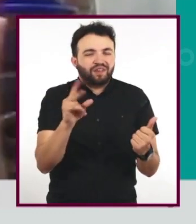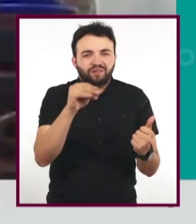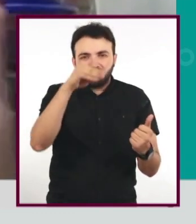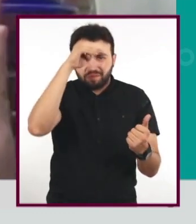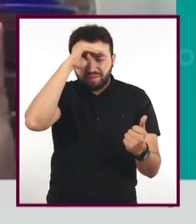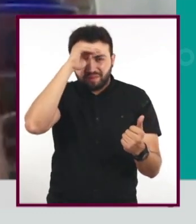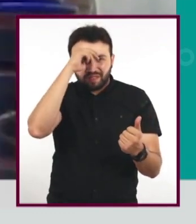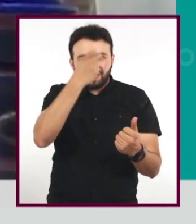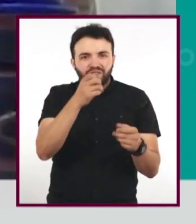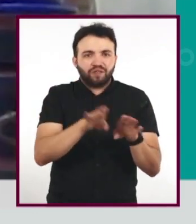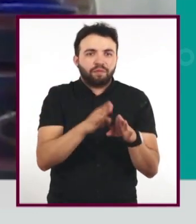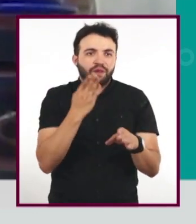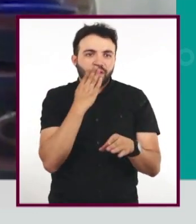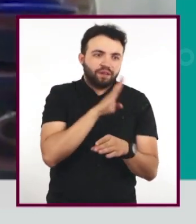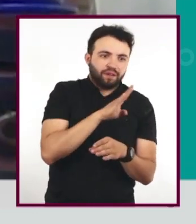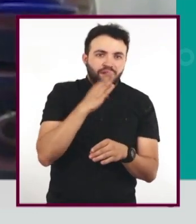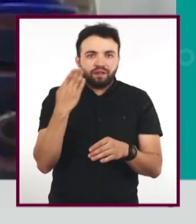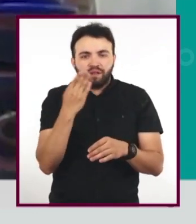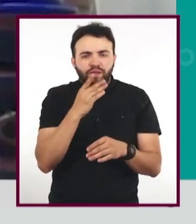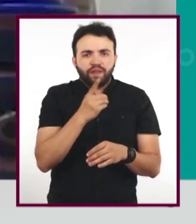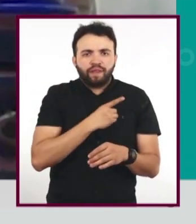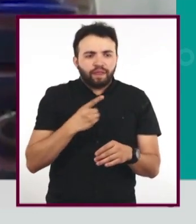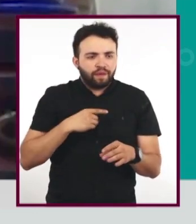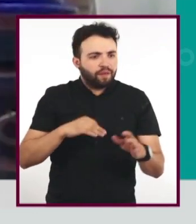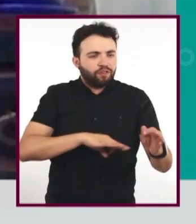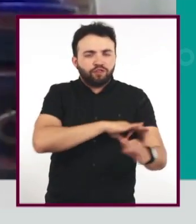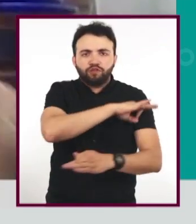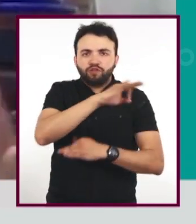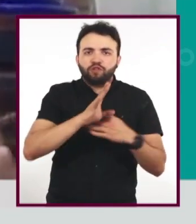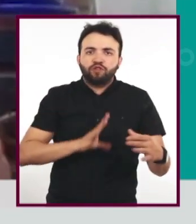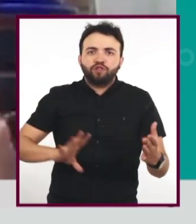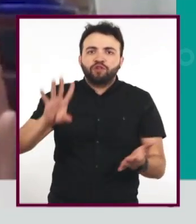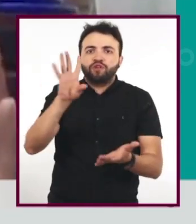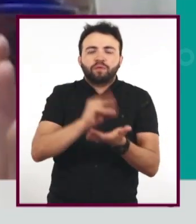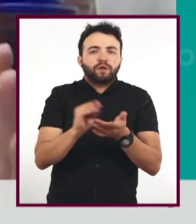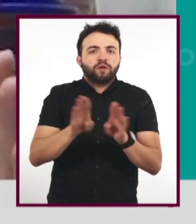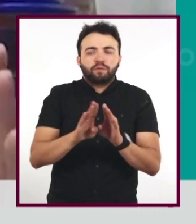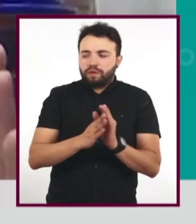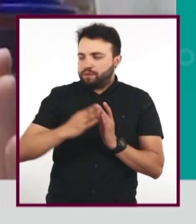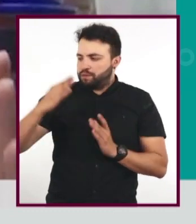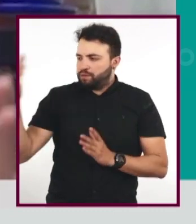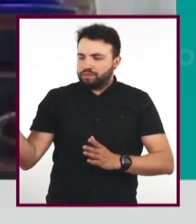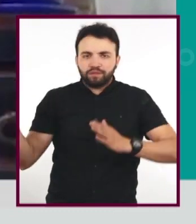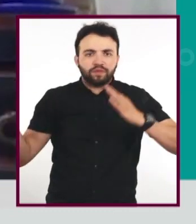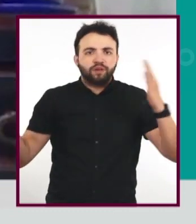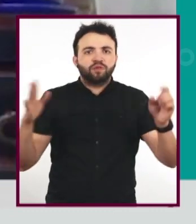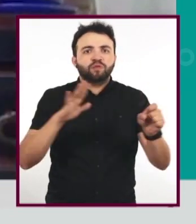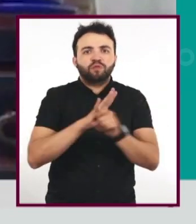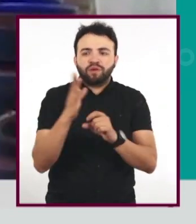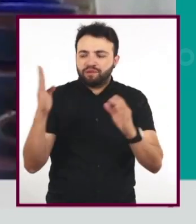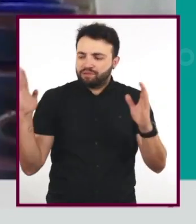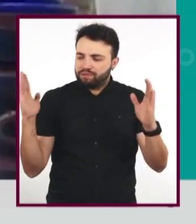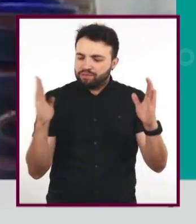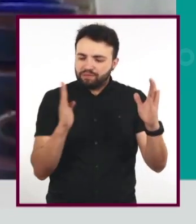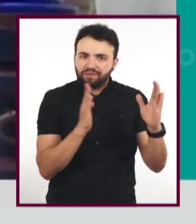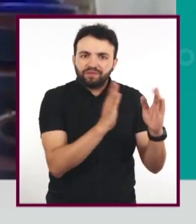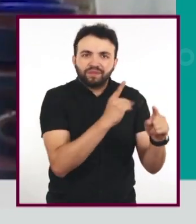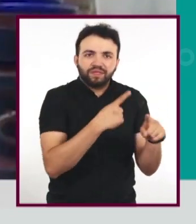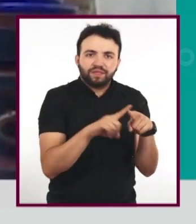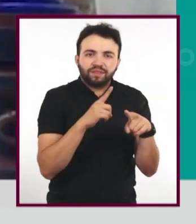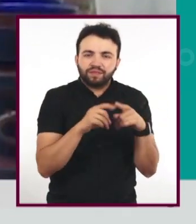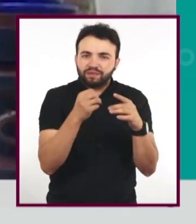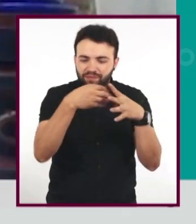términos maniqueos, quieren ver todos los matices que hay entre un extremo y el otro extremo de la dicotomía. En